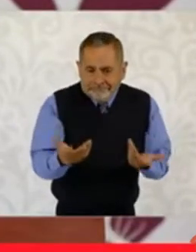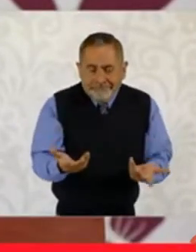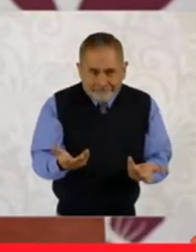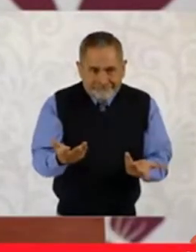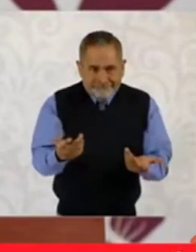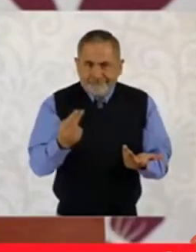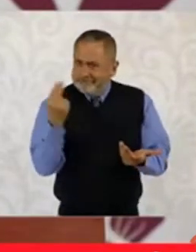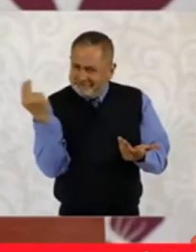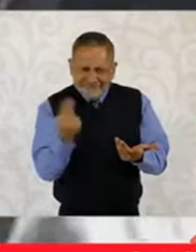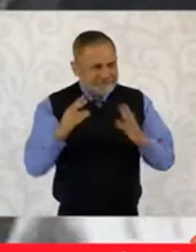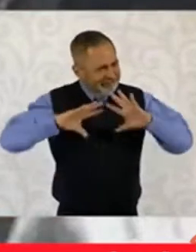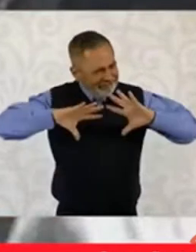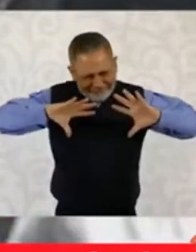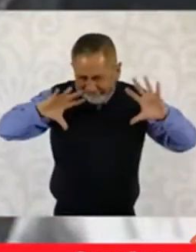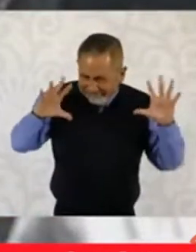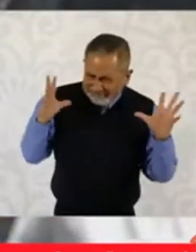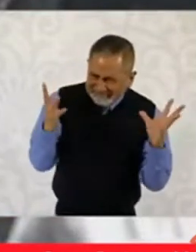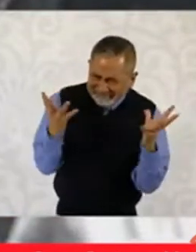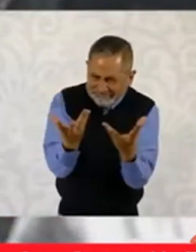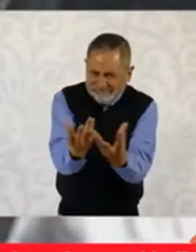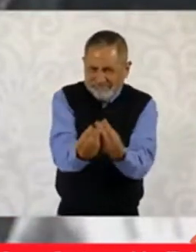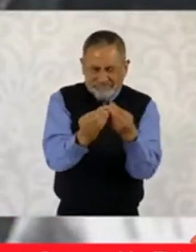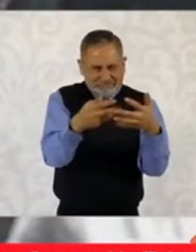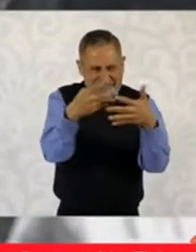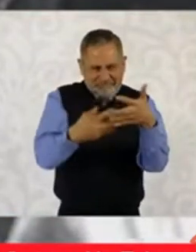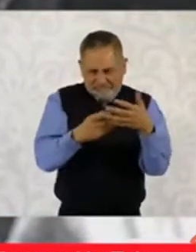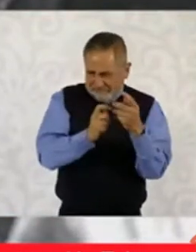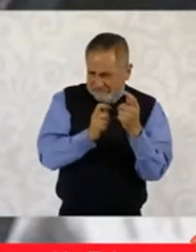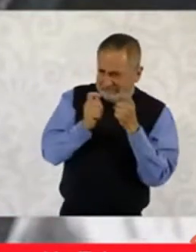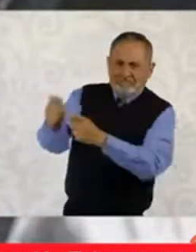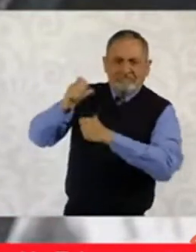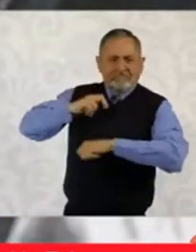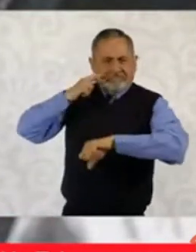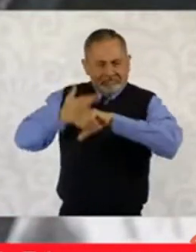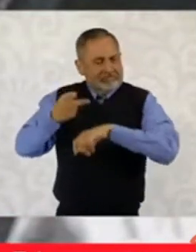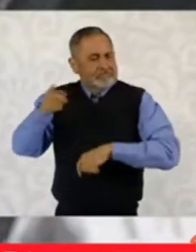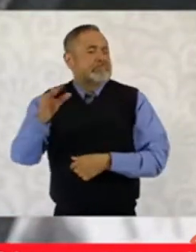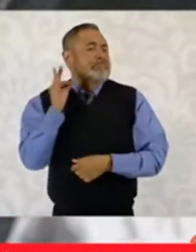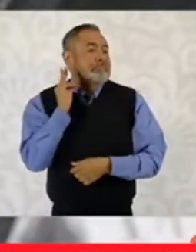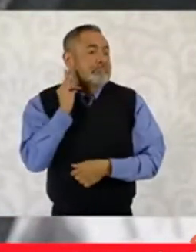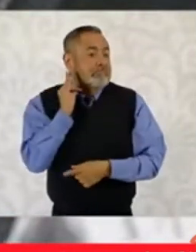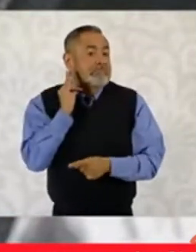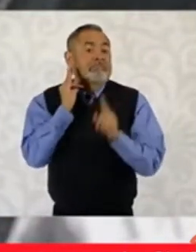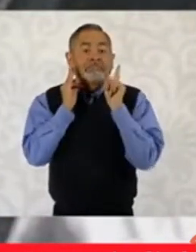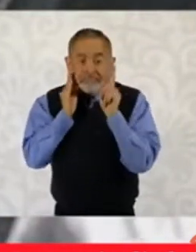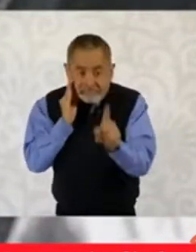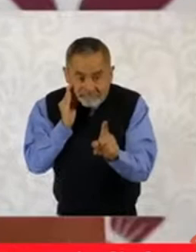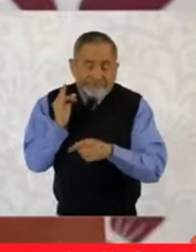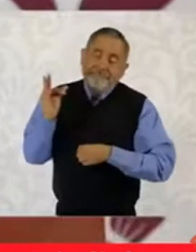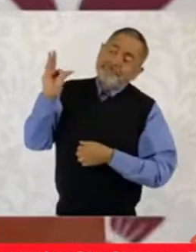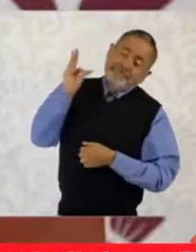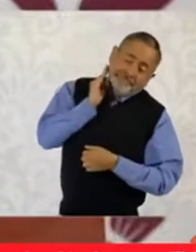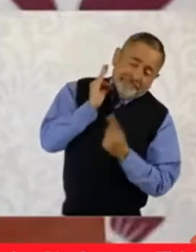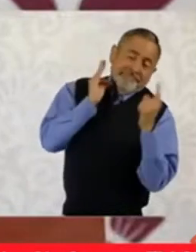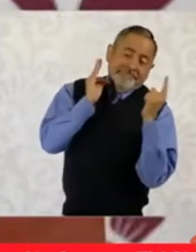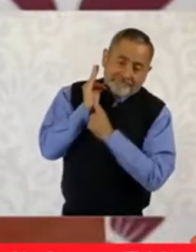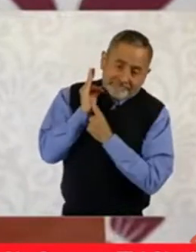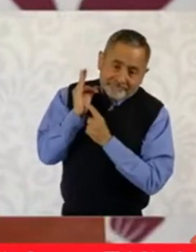Todo eso tiene que estar disponible al instante. Repito, para las instituciones de seguridad.